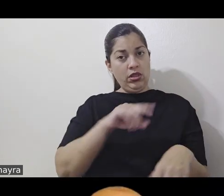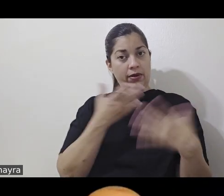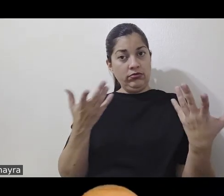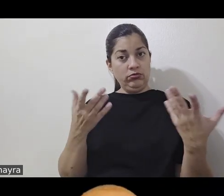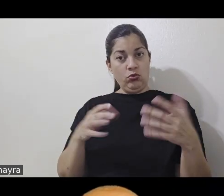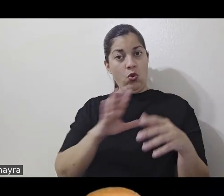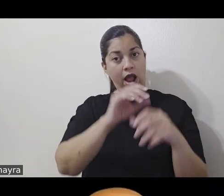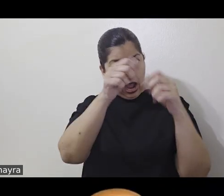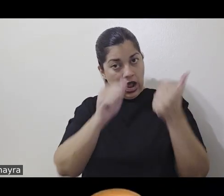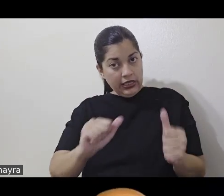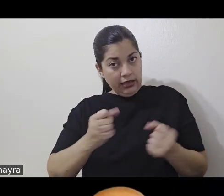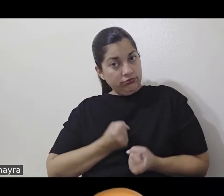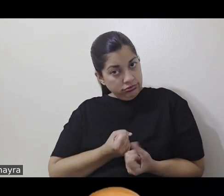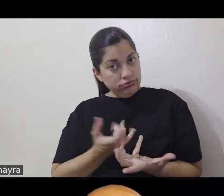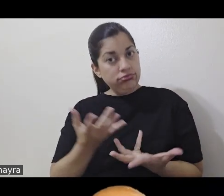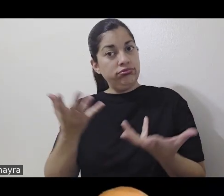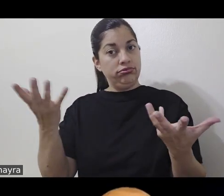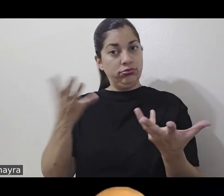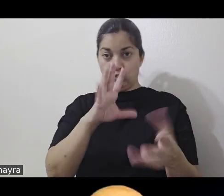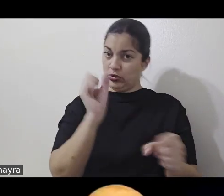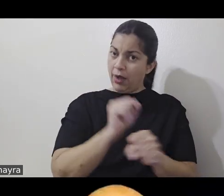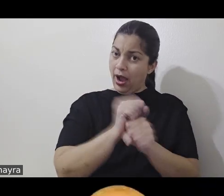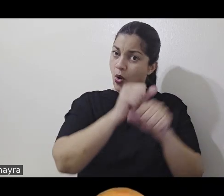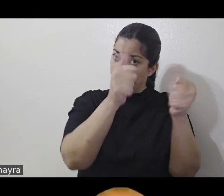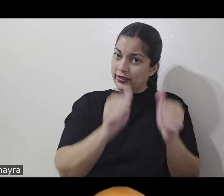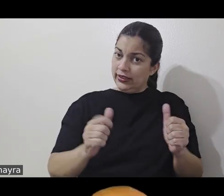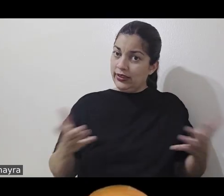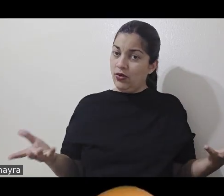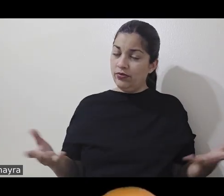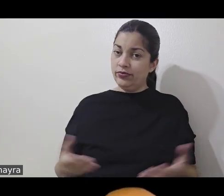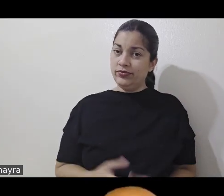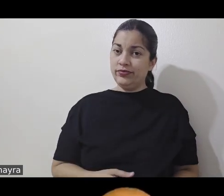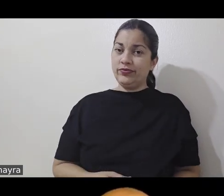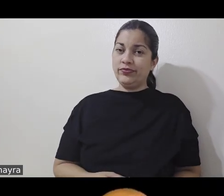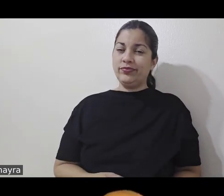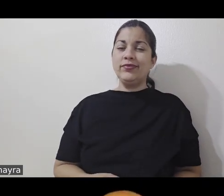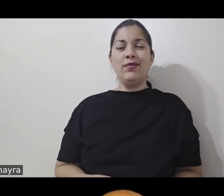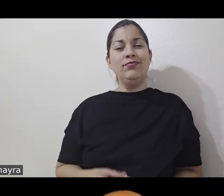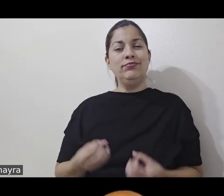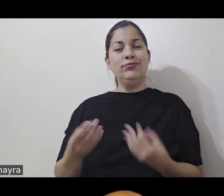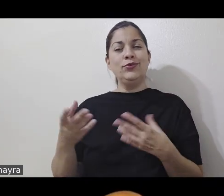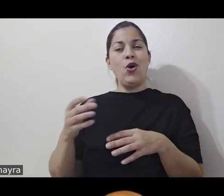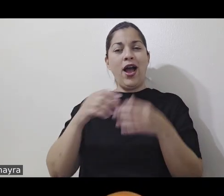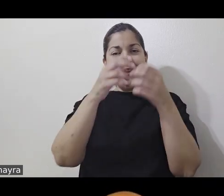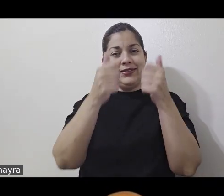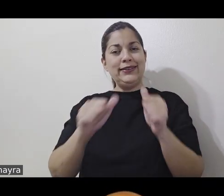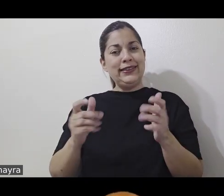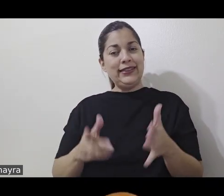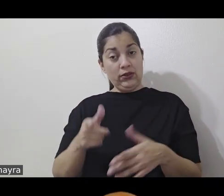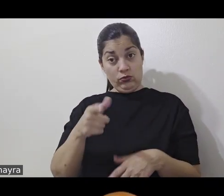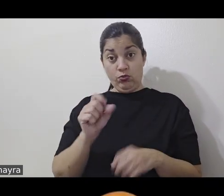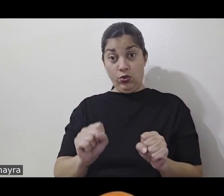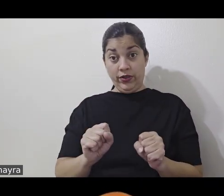su arte, ¿verdad? Su trabajo artístico. Yo parece que como hay artistas que, o sea, tú puedes